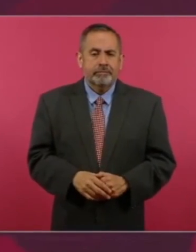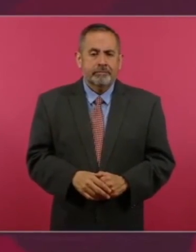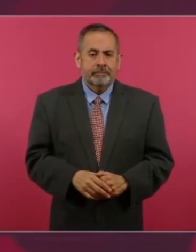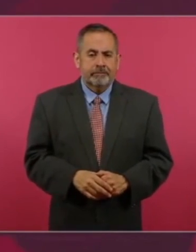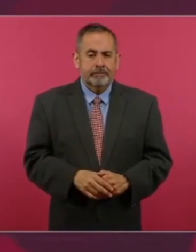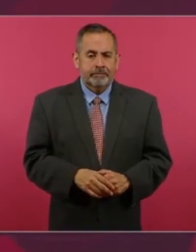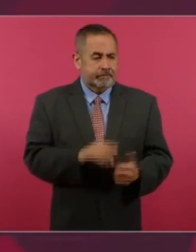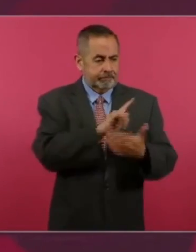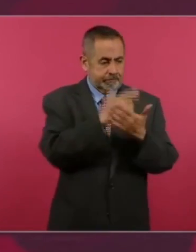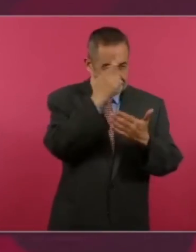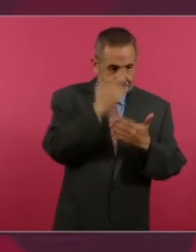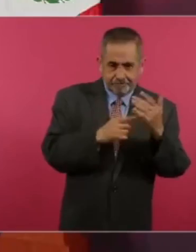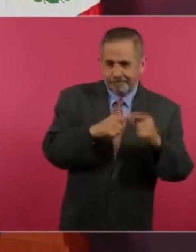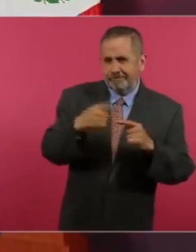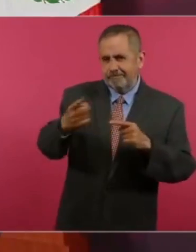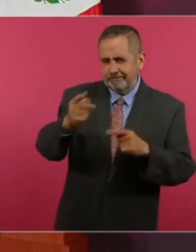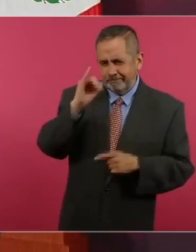delincuente a su jefe,